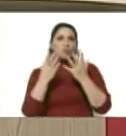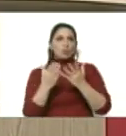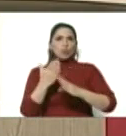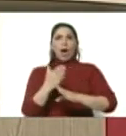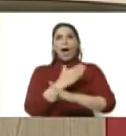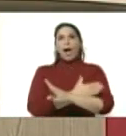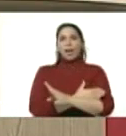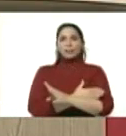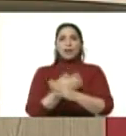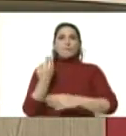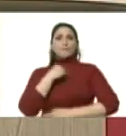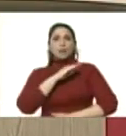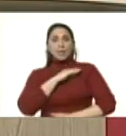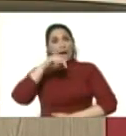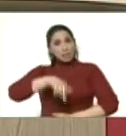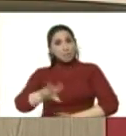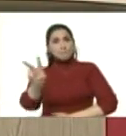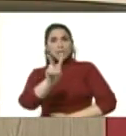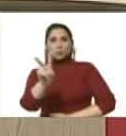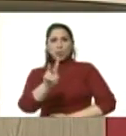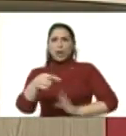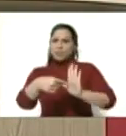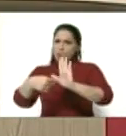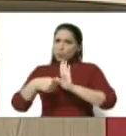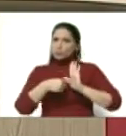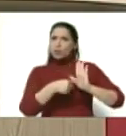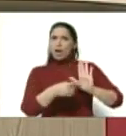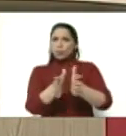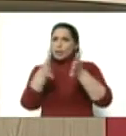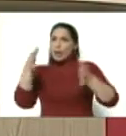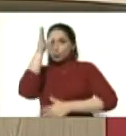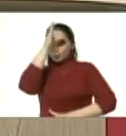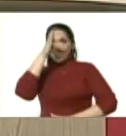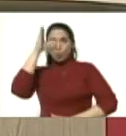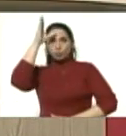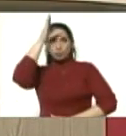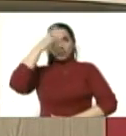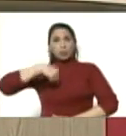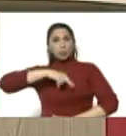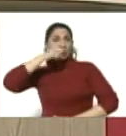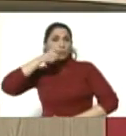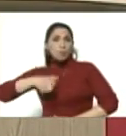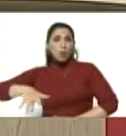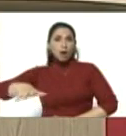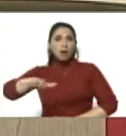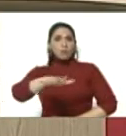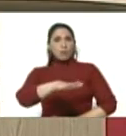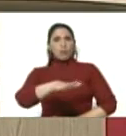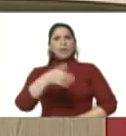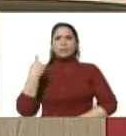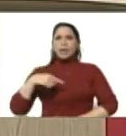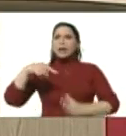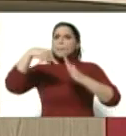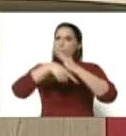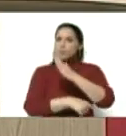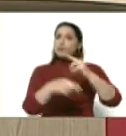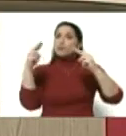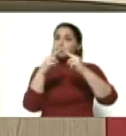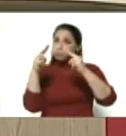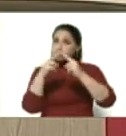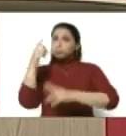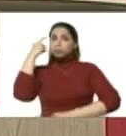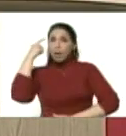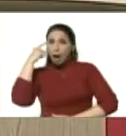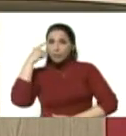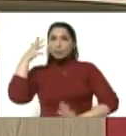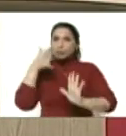prepandemia. Y aquí Venezuela ha demostrado una gran conciencia. Nuestra población tiene profundo conocimiento